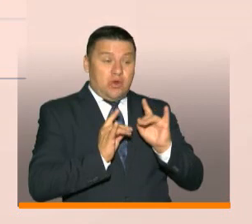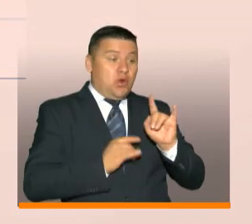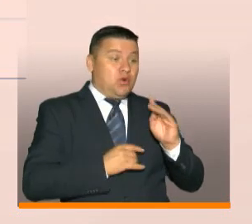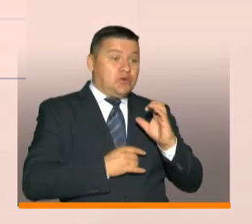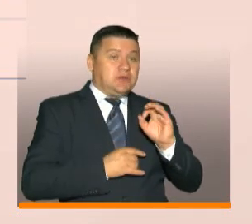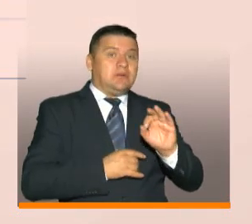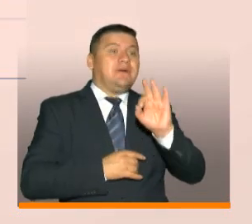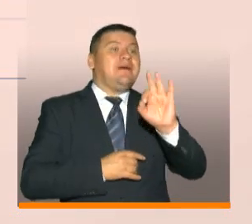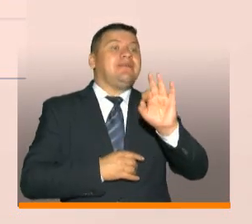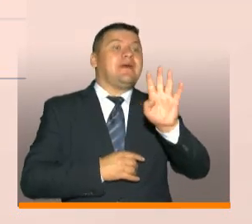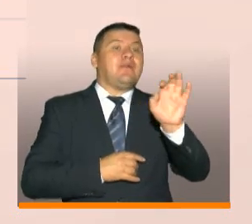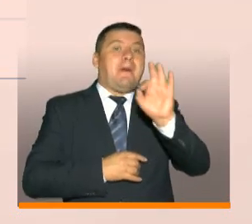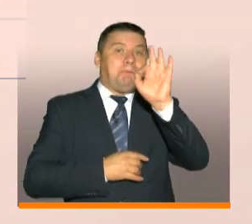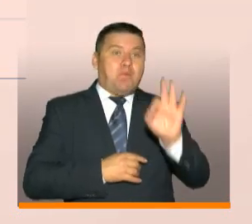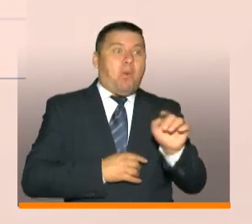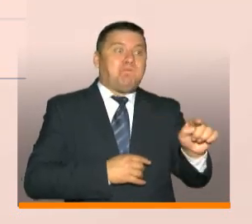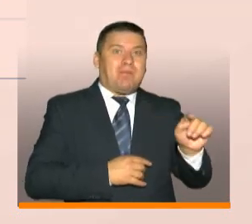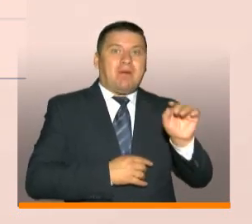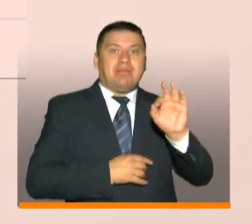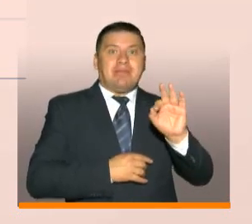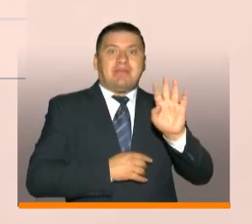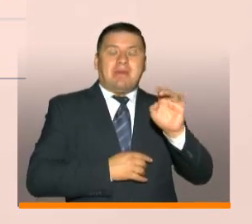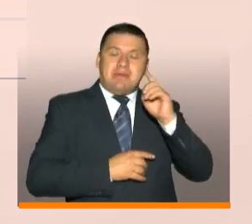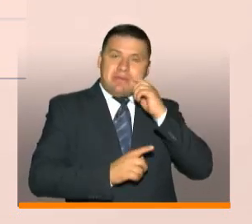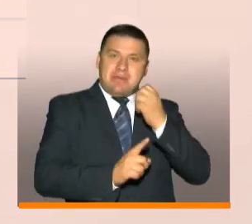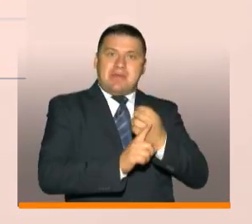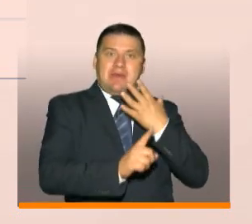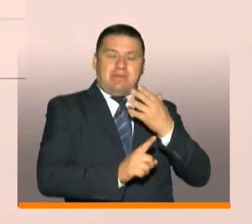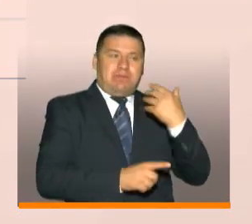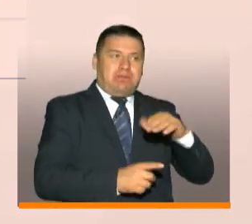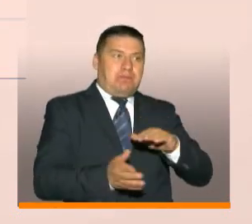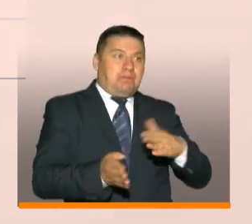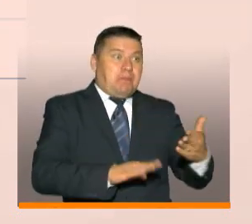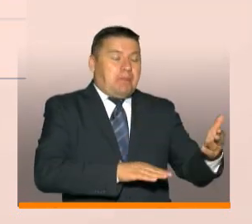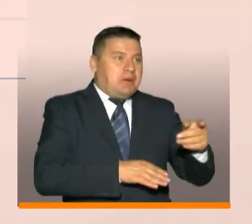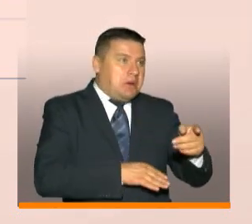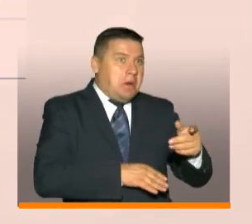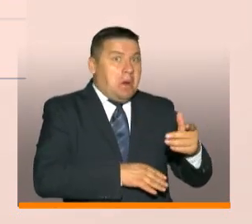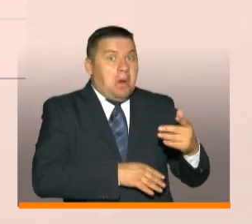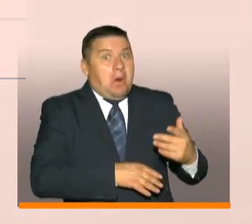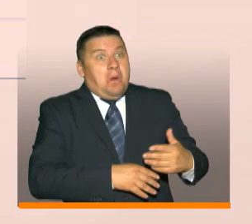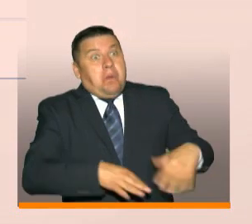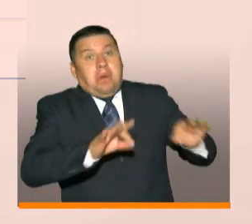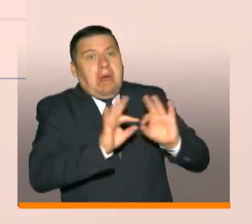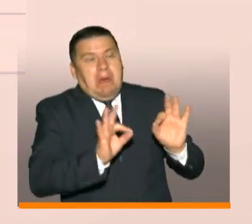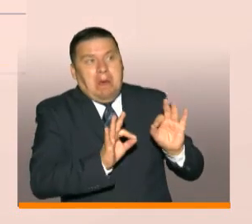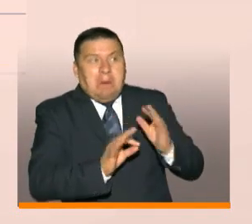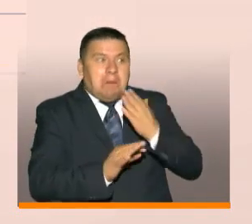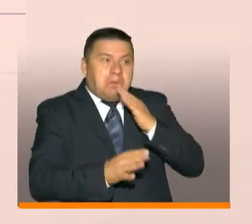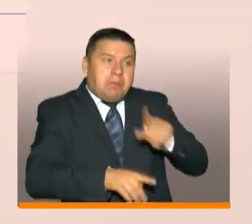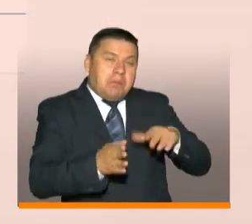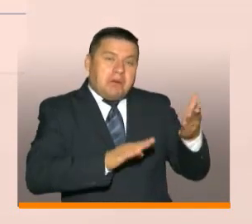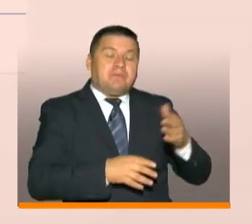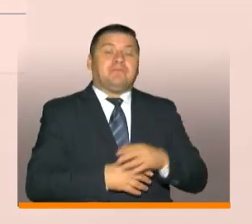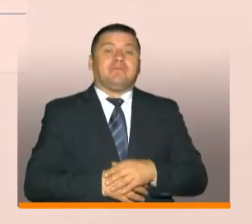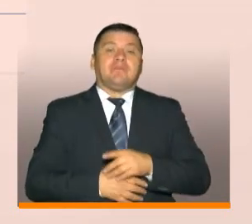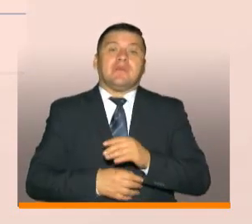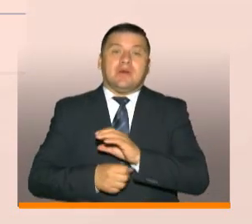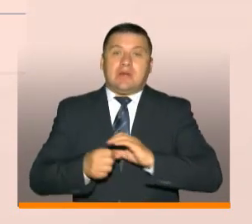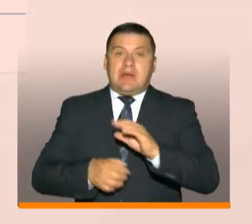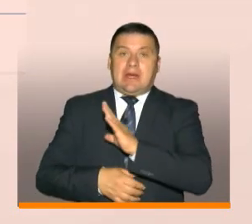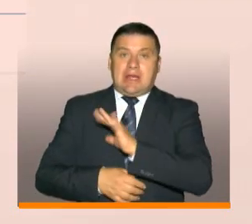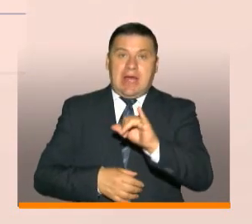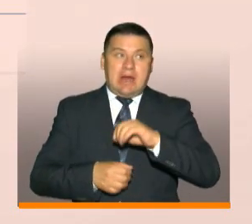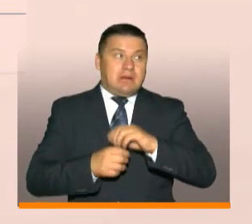del 39% y el impacto en fallecidos no ha sido realmente relevante. Ciudad de Cali, que ha salido en